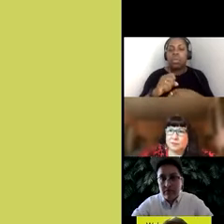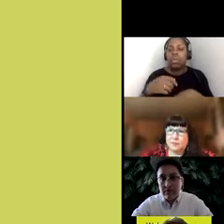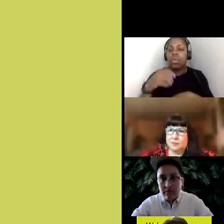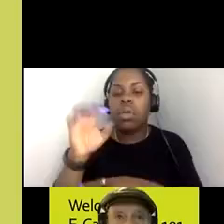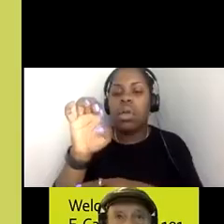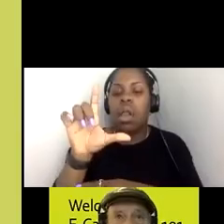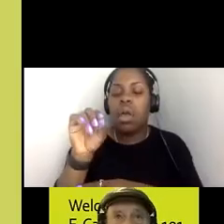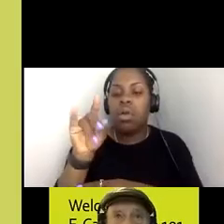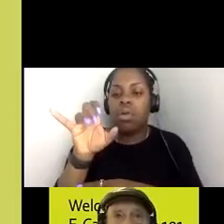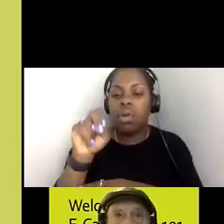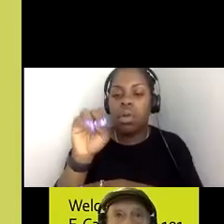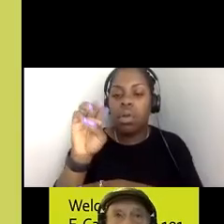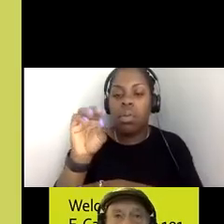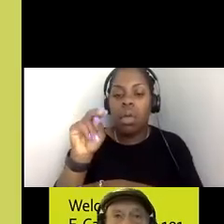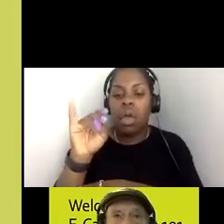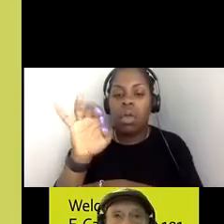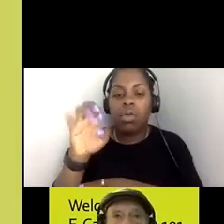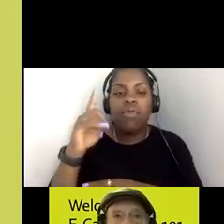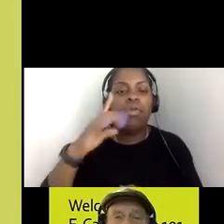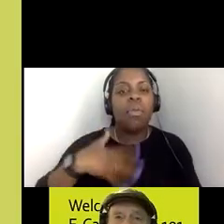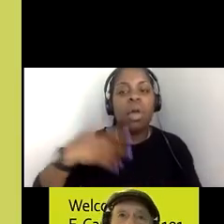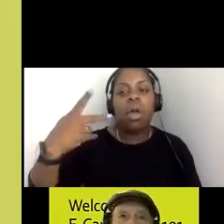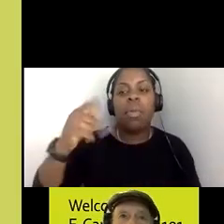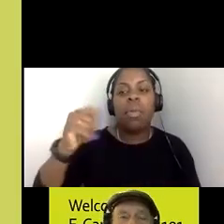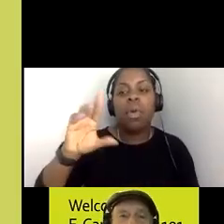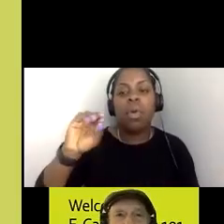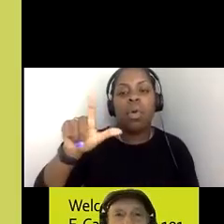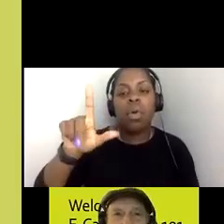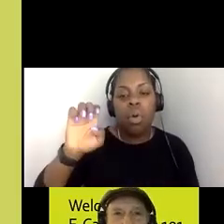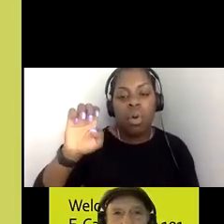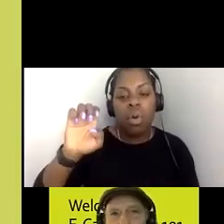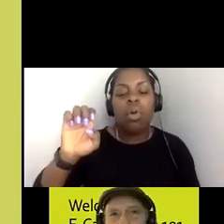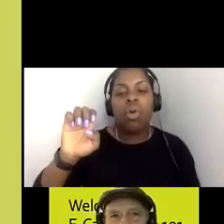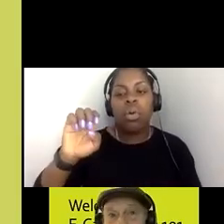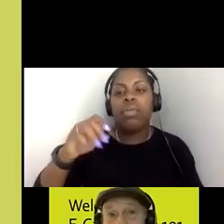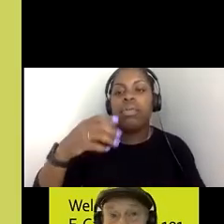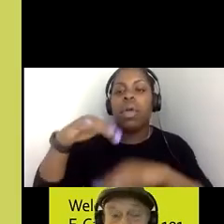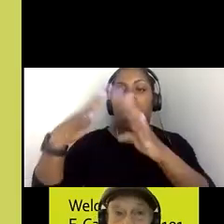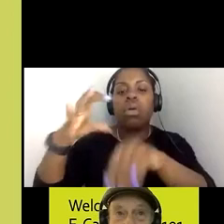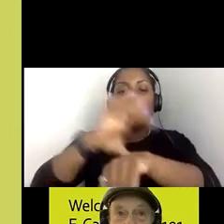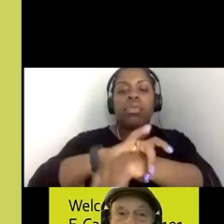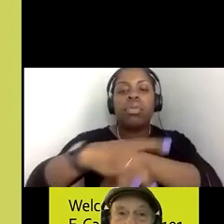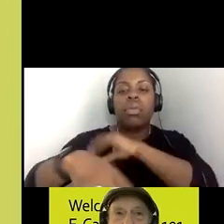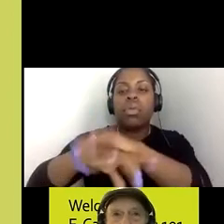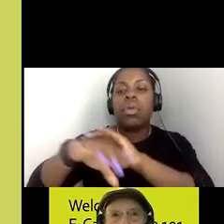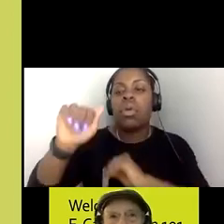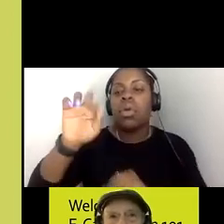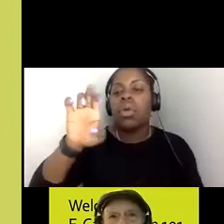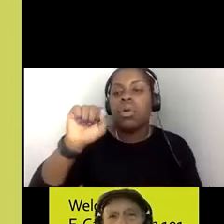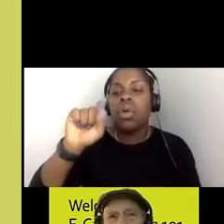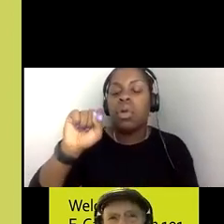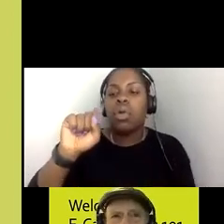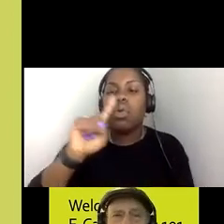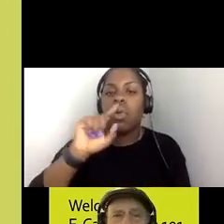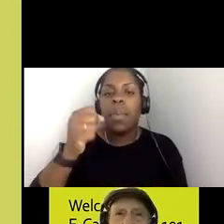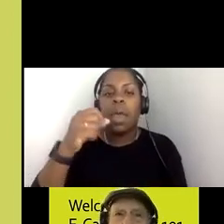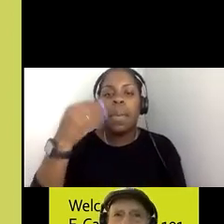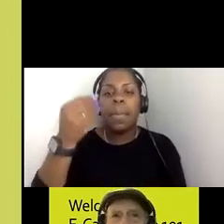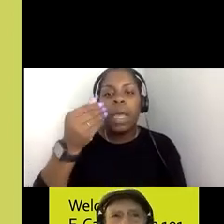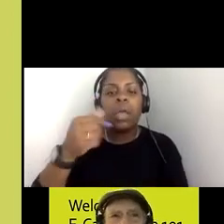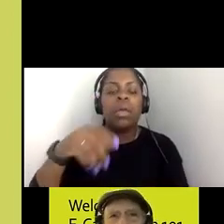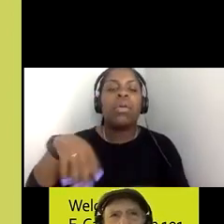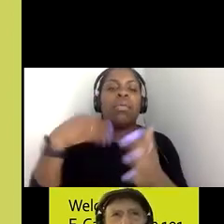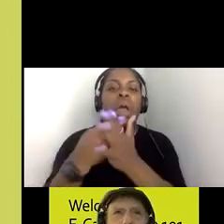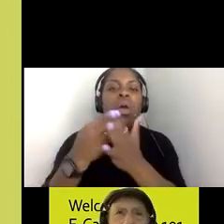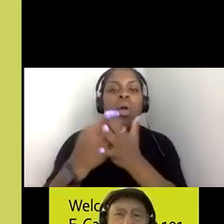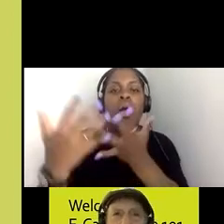me pusieron monitorearon electrónico como parte de mi acuerdo, y me trajo muchas preguntas de